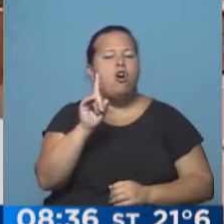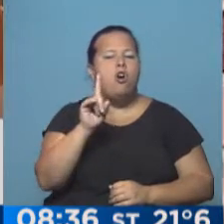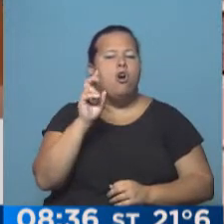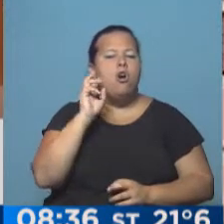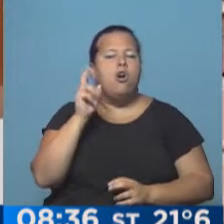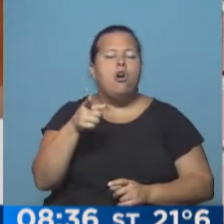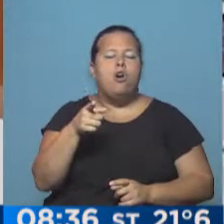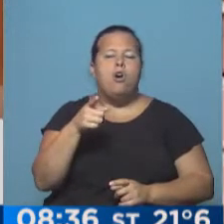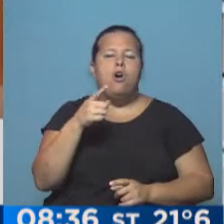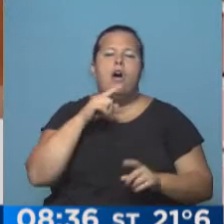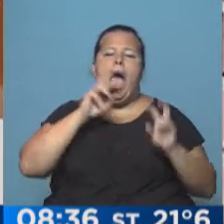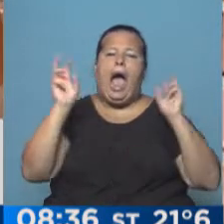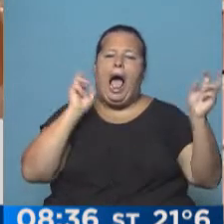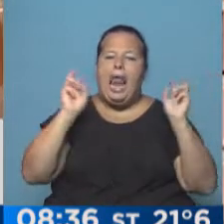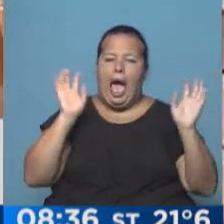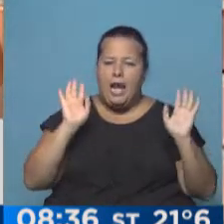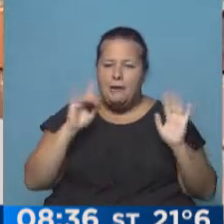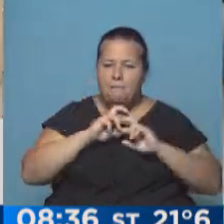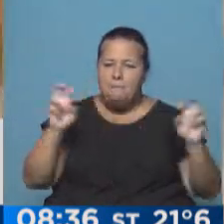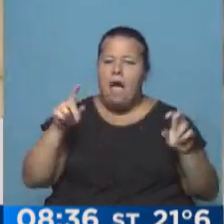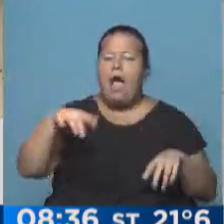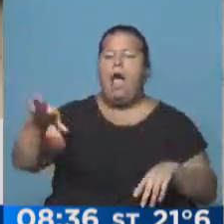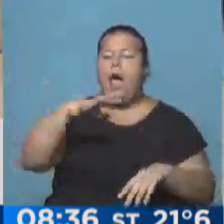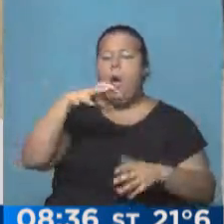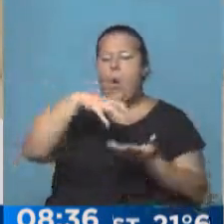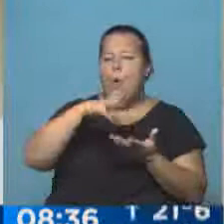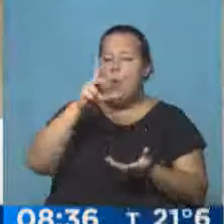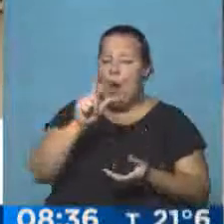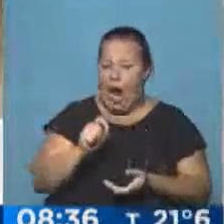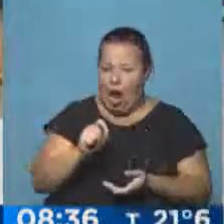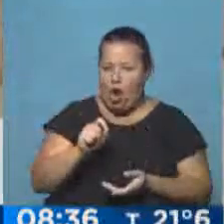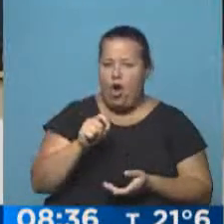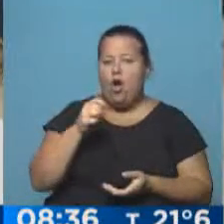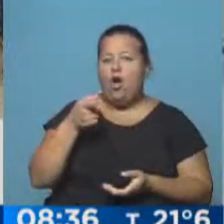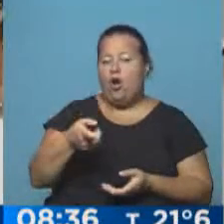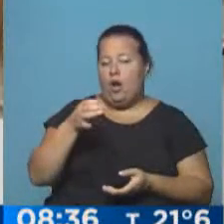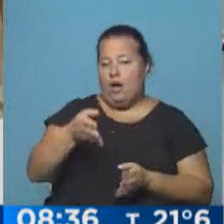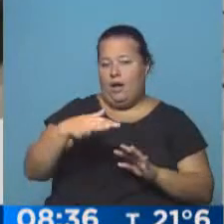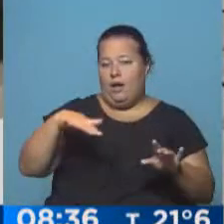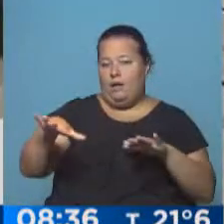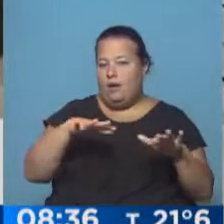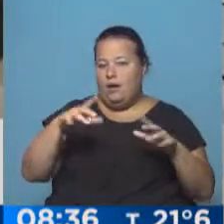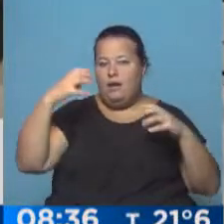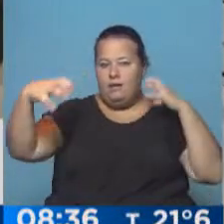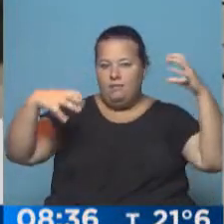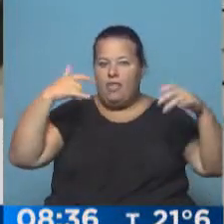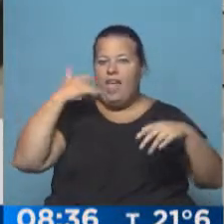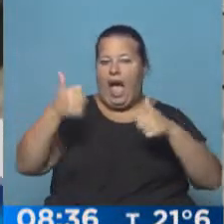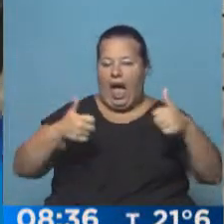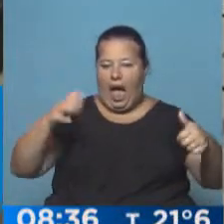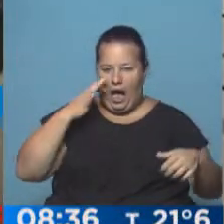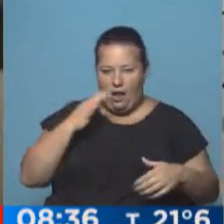un evento de alarma sobre en una entidad bancaria que daba movimiento en los sensores de presencia.